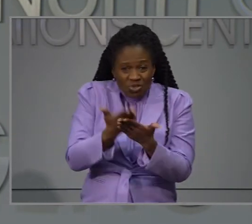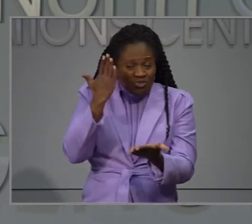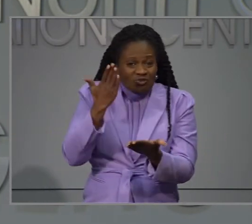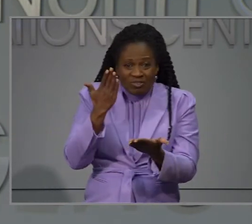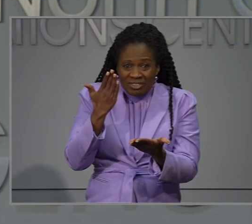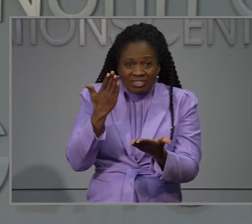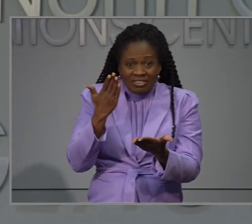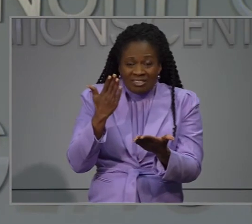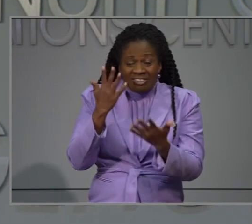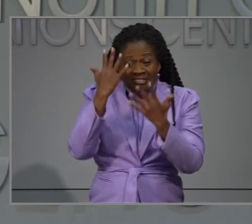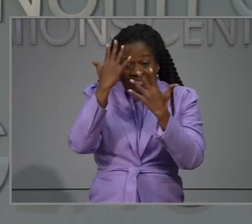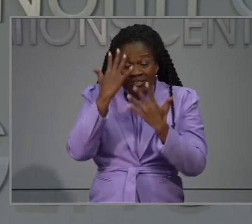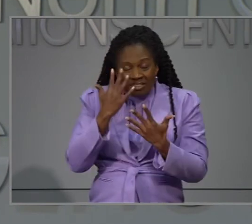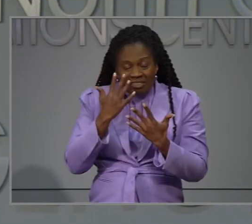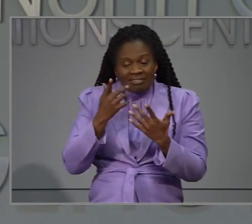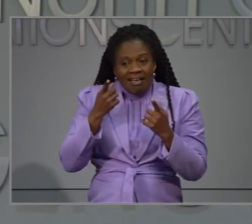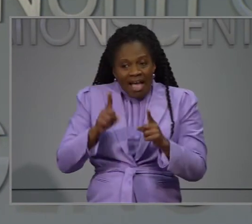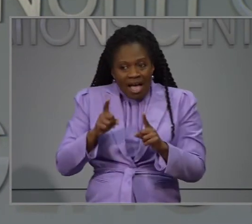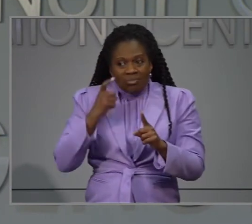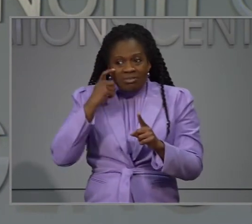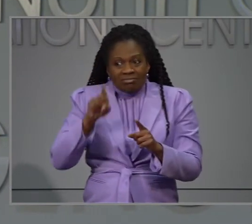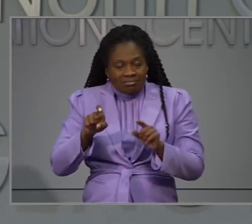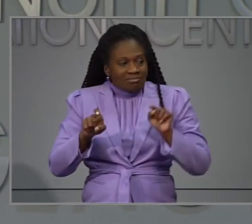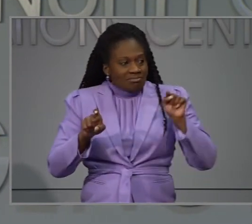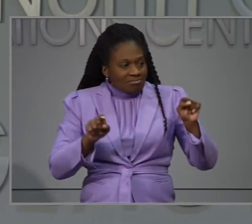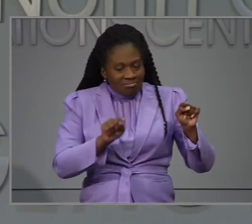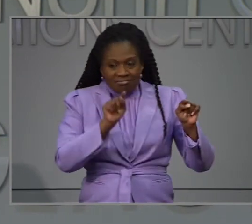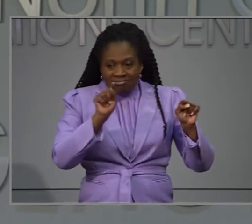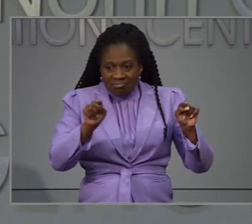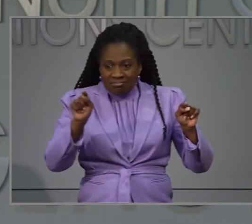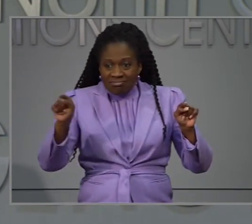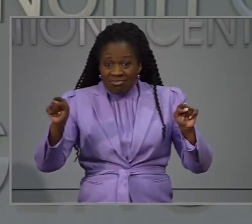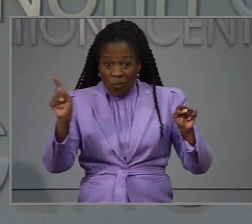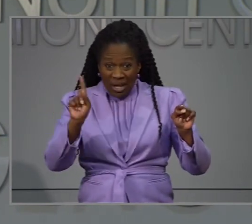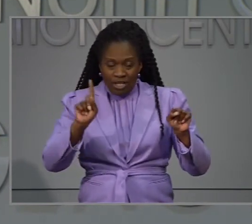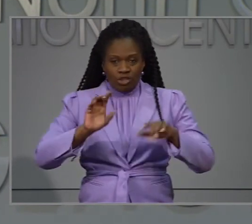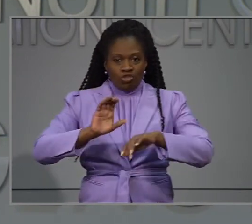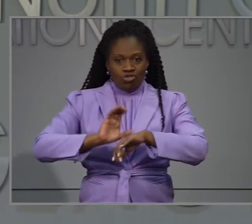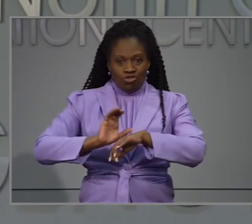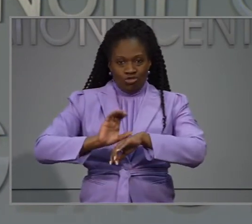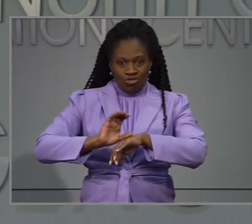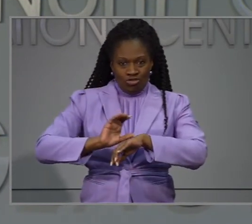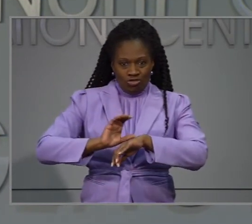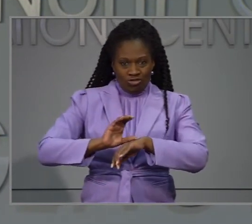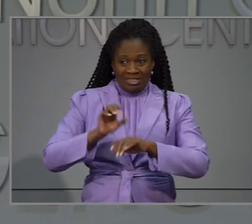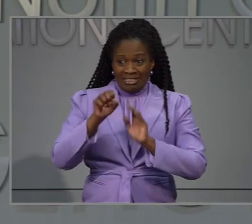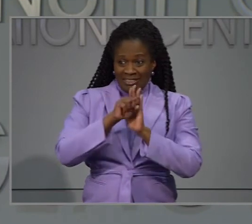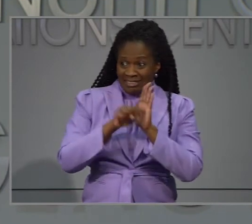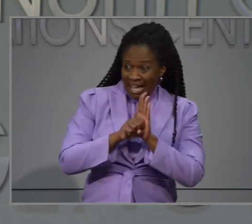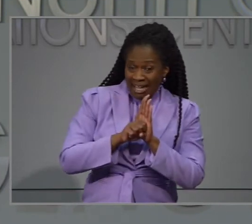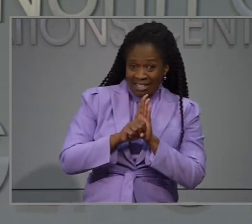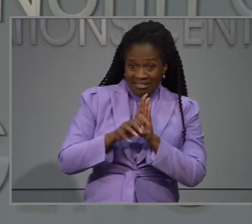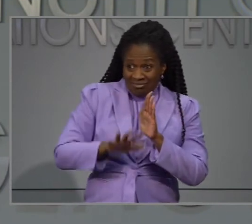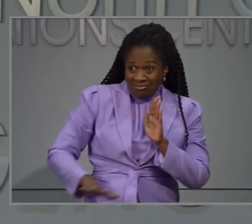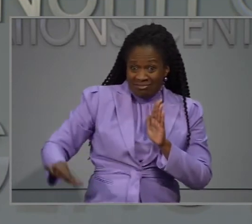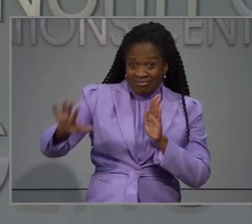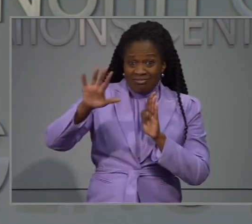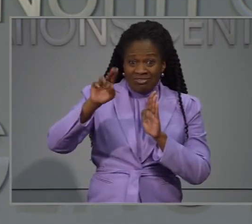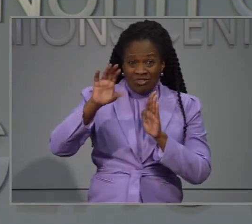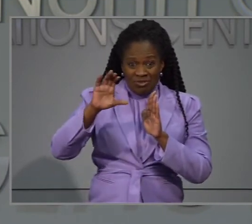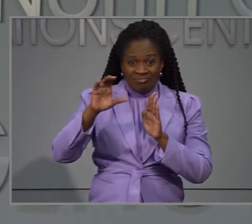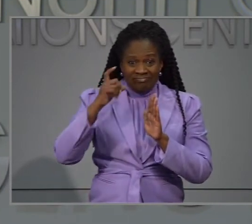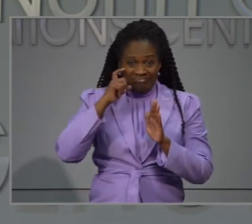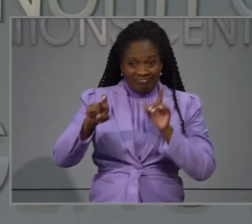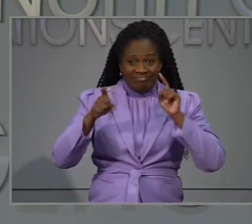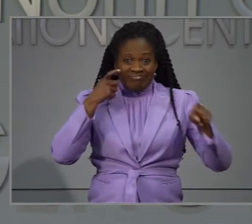y desafortunadamente esto ha pasado en las iglesias en nuestro estado y también en otras partes